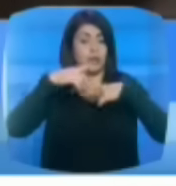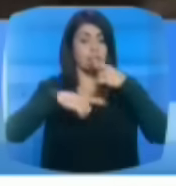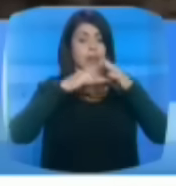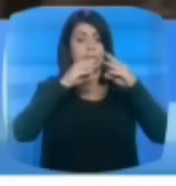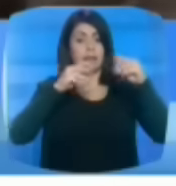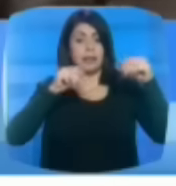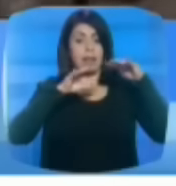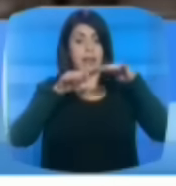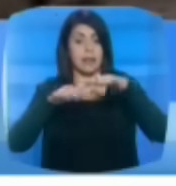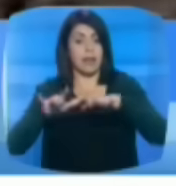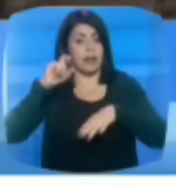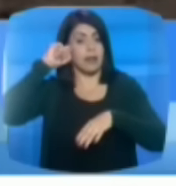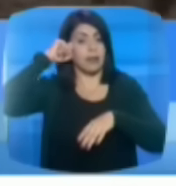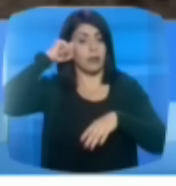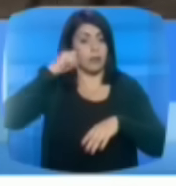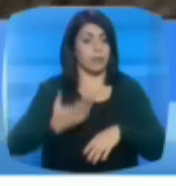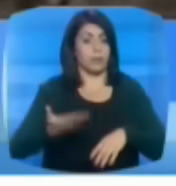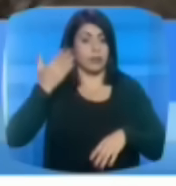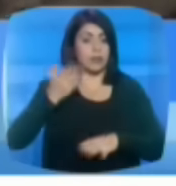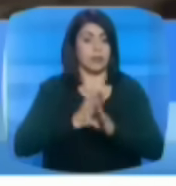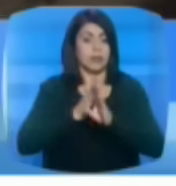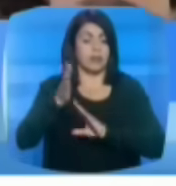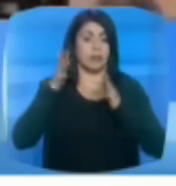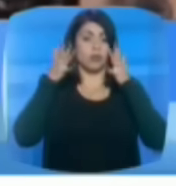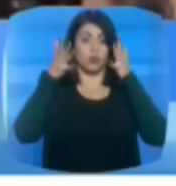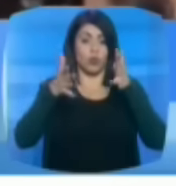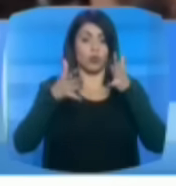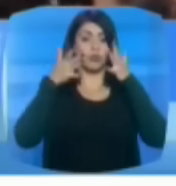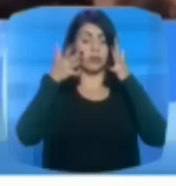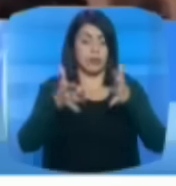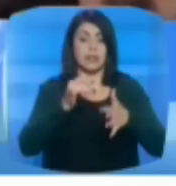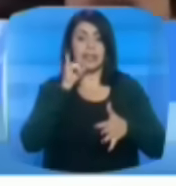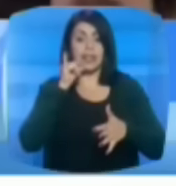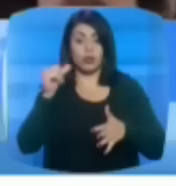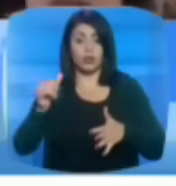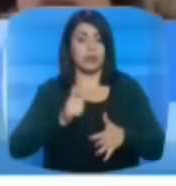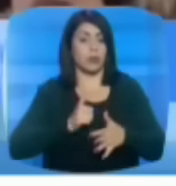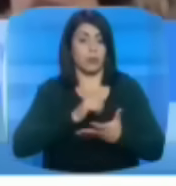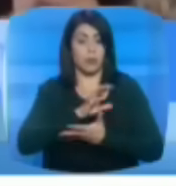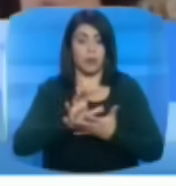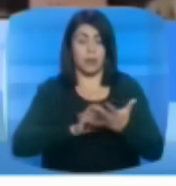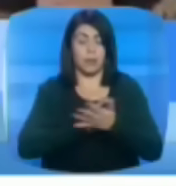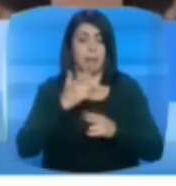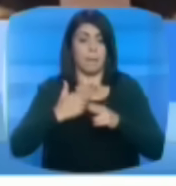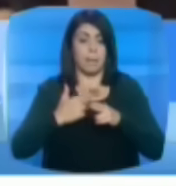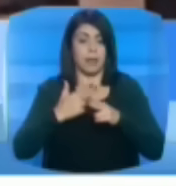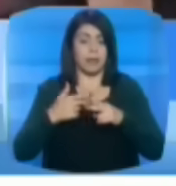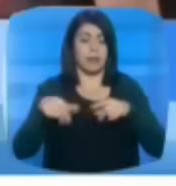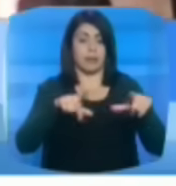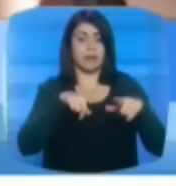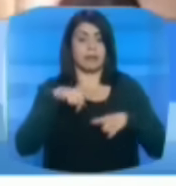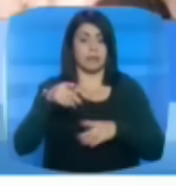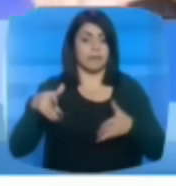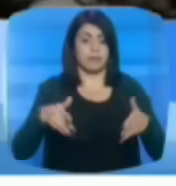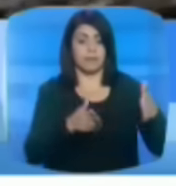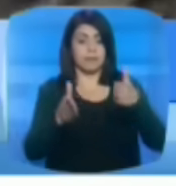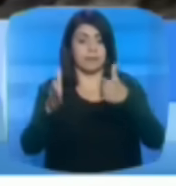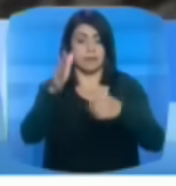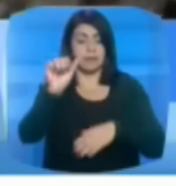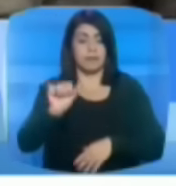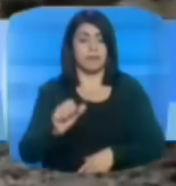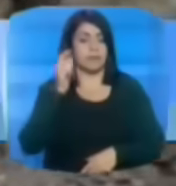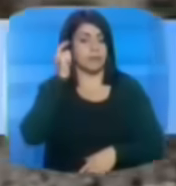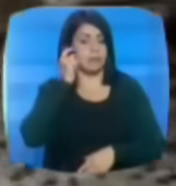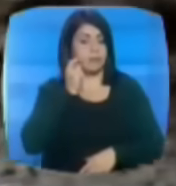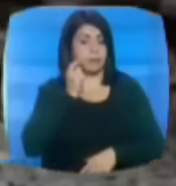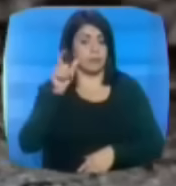deslizamientos, recordando la importancia de seguir las indicaciones y reportar cualquier situación de riesgo en los ejes carreteros. Desde